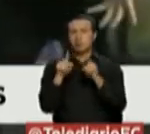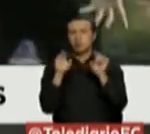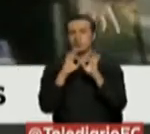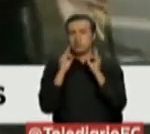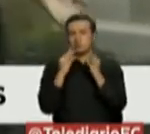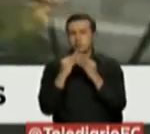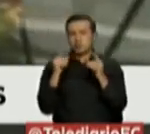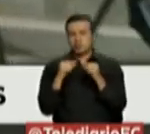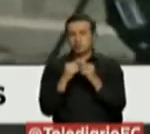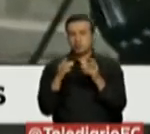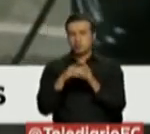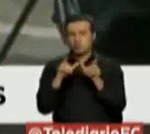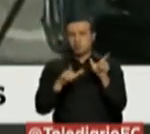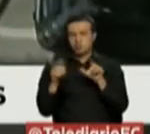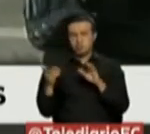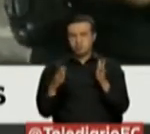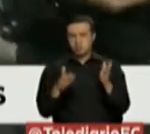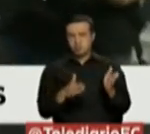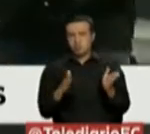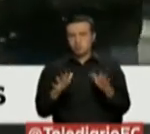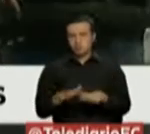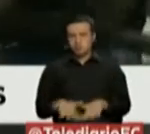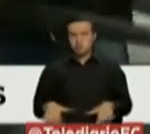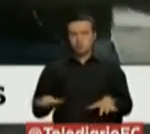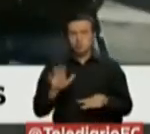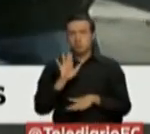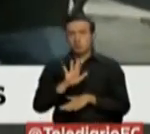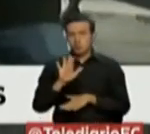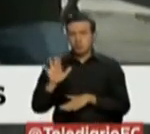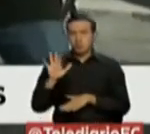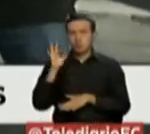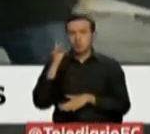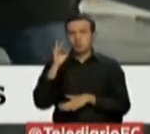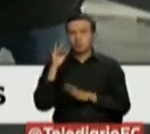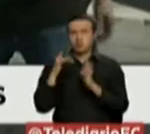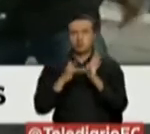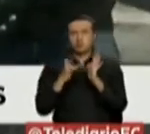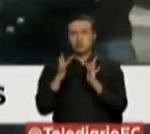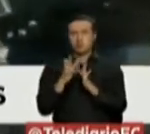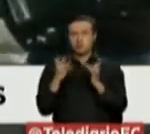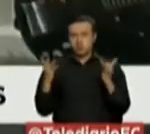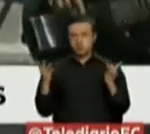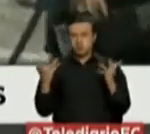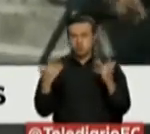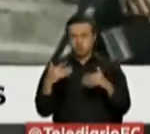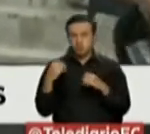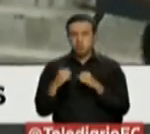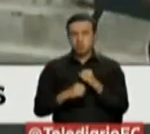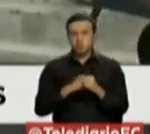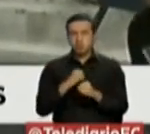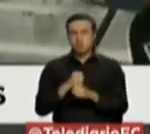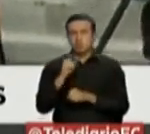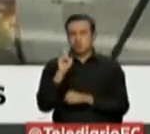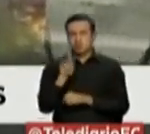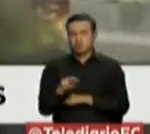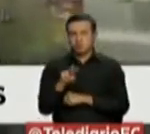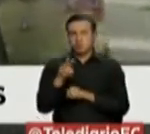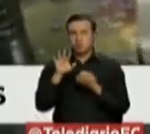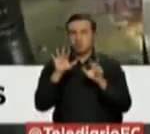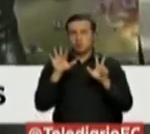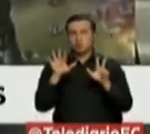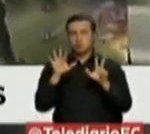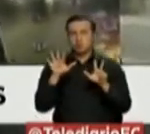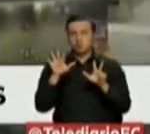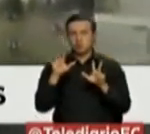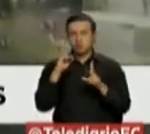de vidas que se perdieron en aquel 19 de abril del 2008.